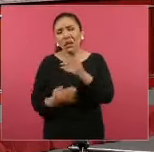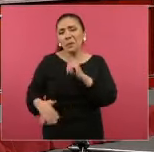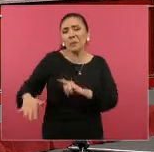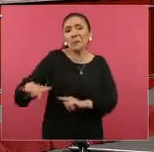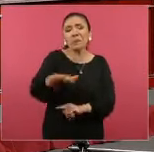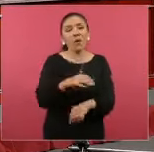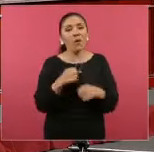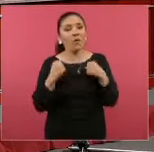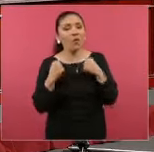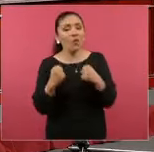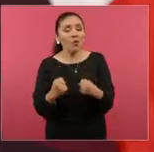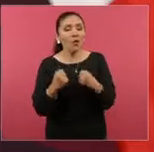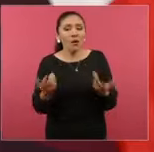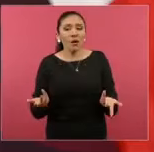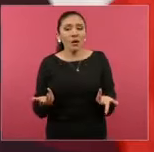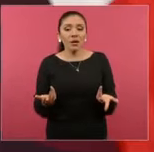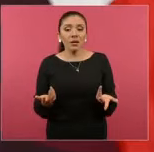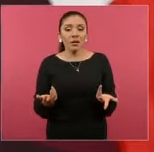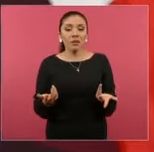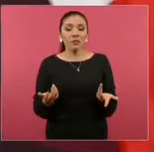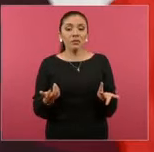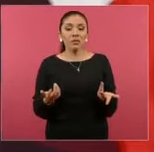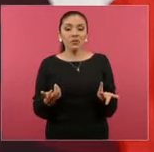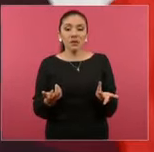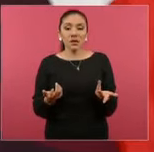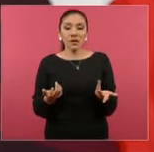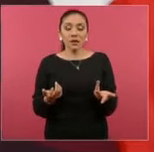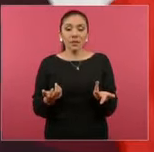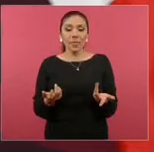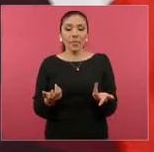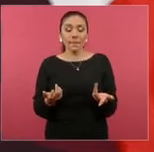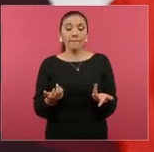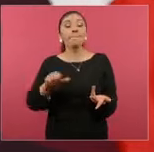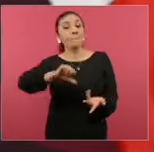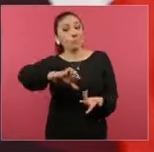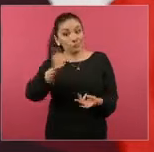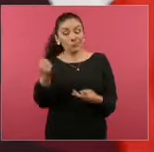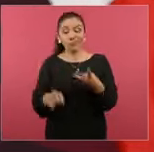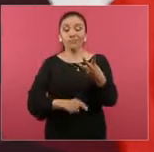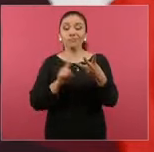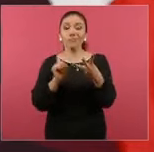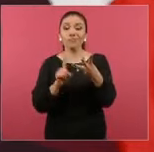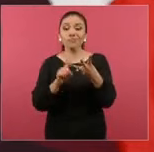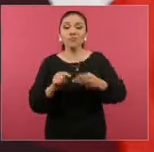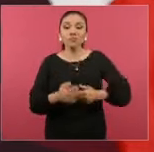existiendo entre nosotros. Y lo otro, no sé